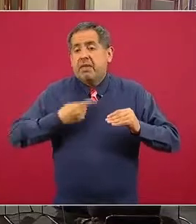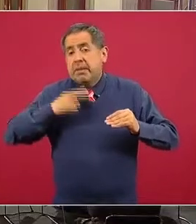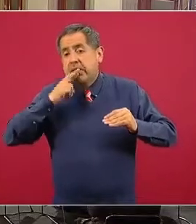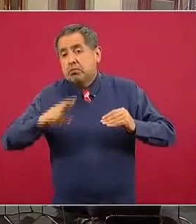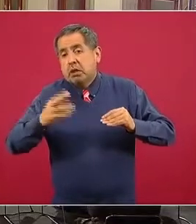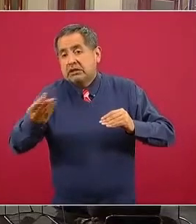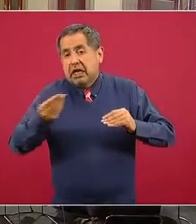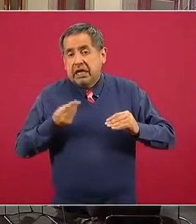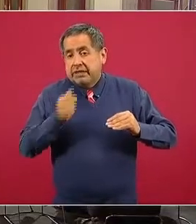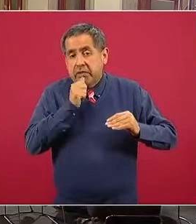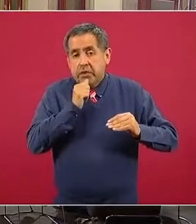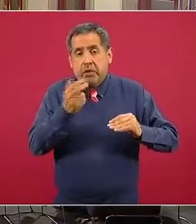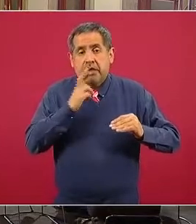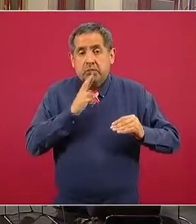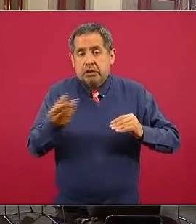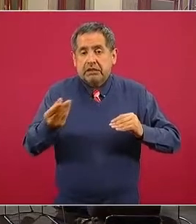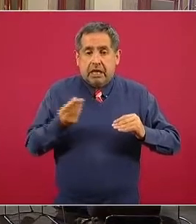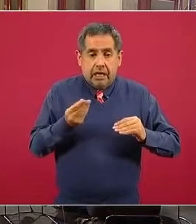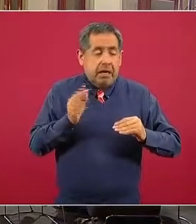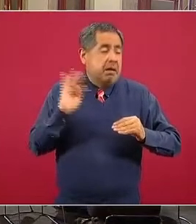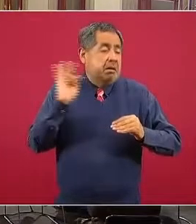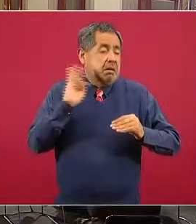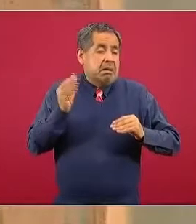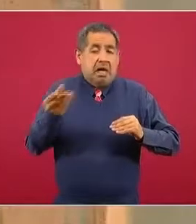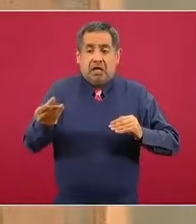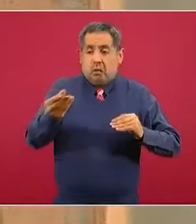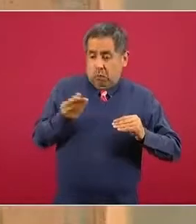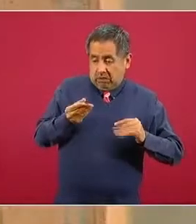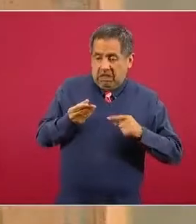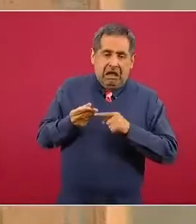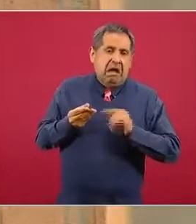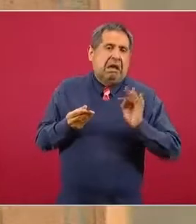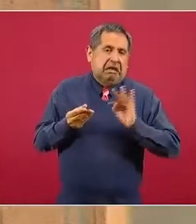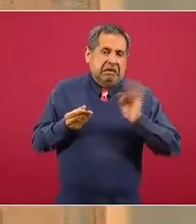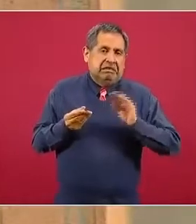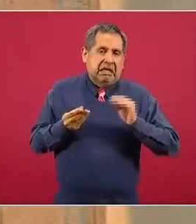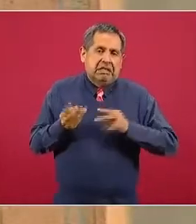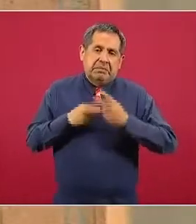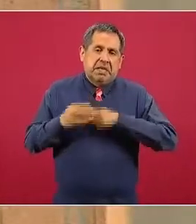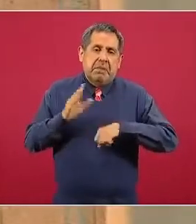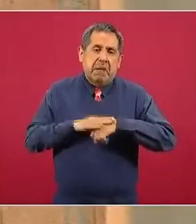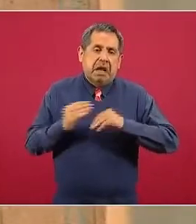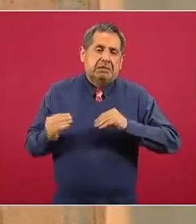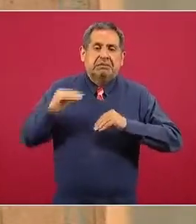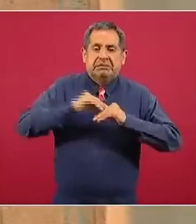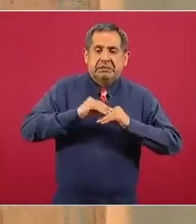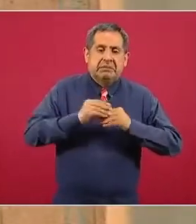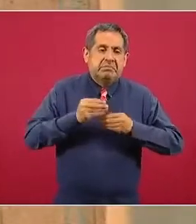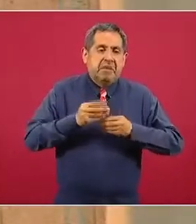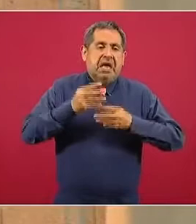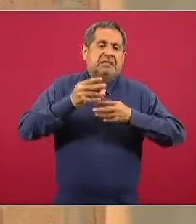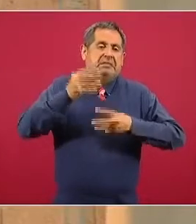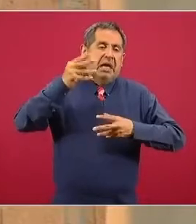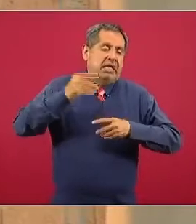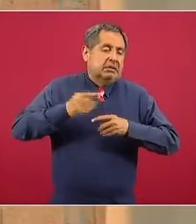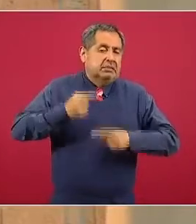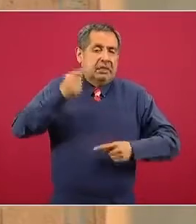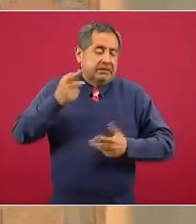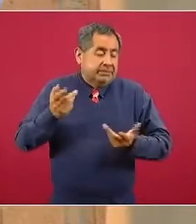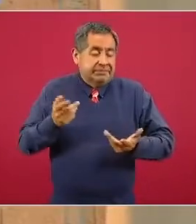muestras pendientes de resultado. En la medida que esa curva azul se empiece a acercar a la verde, o siga